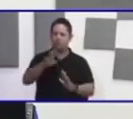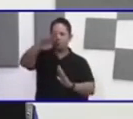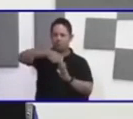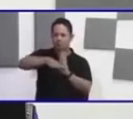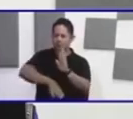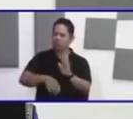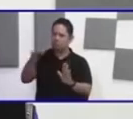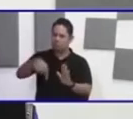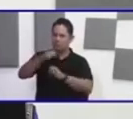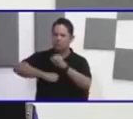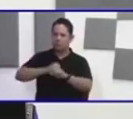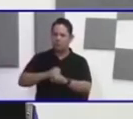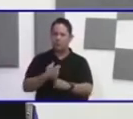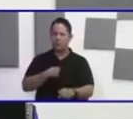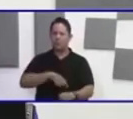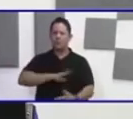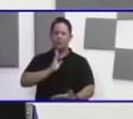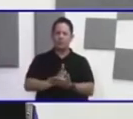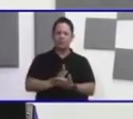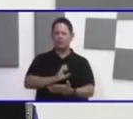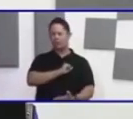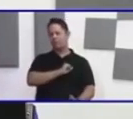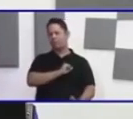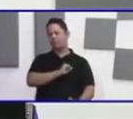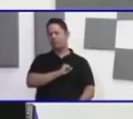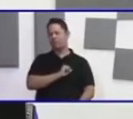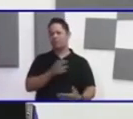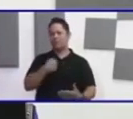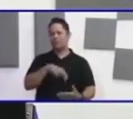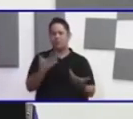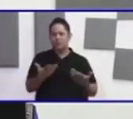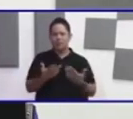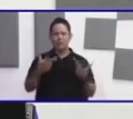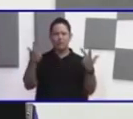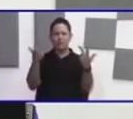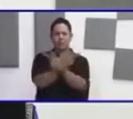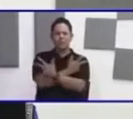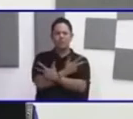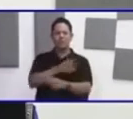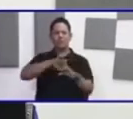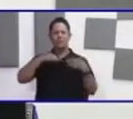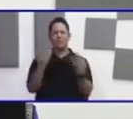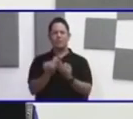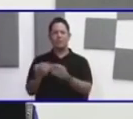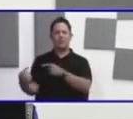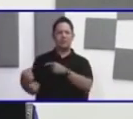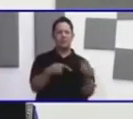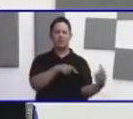tenemos unos hechos lamentables que tiene que ver con el aumento de la violencia intrafamiliar y de la riña.